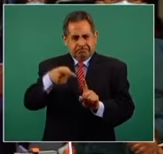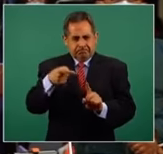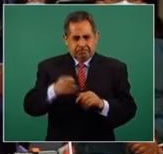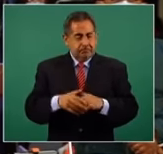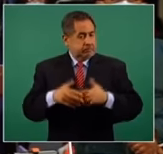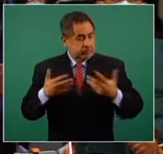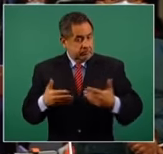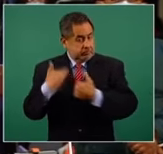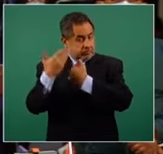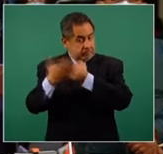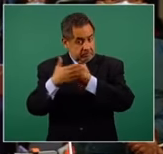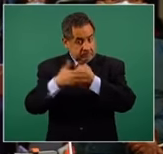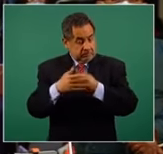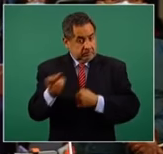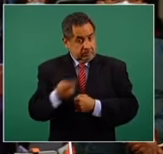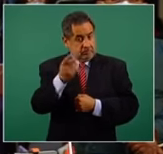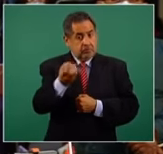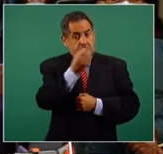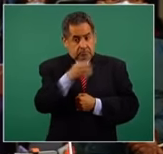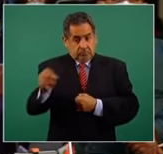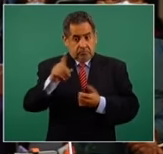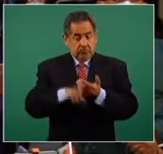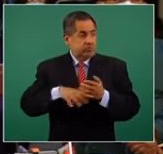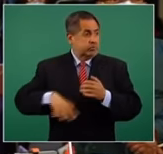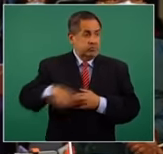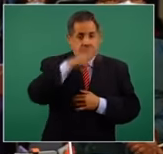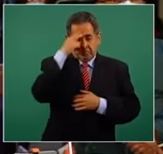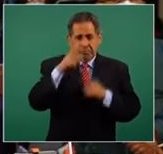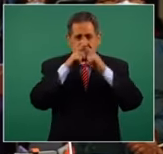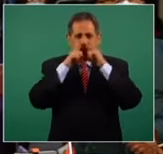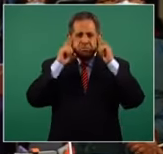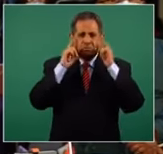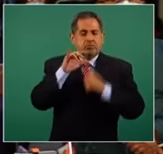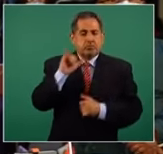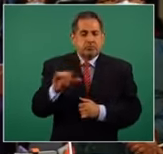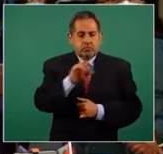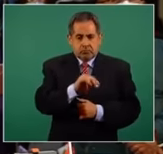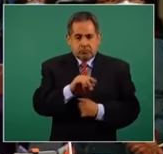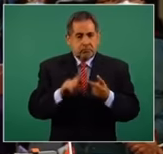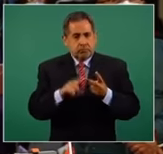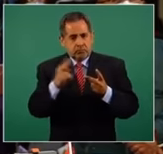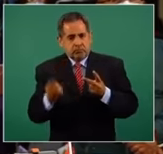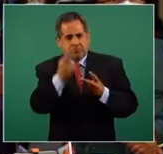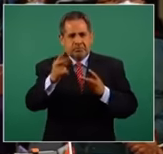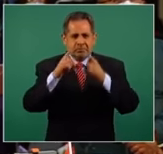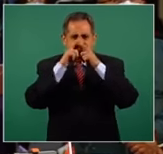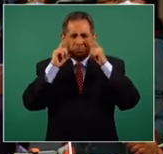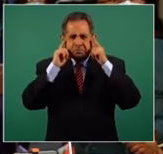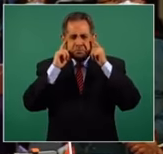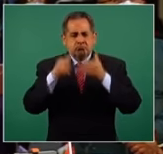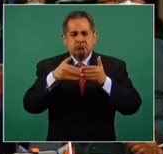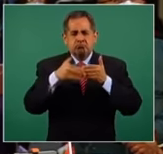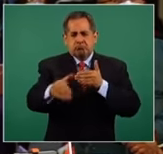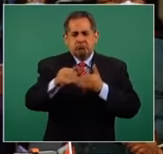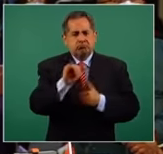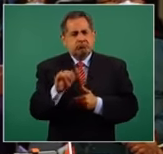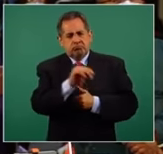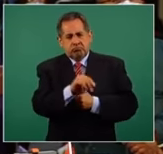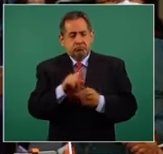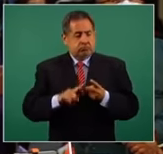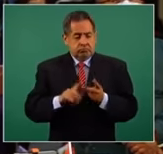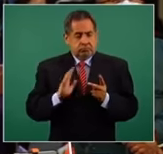¿Se va a hacer obligatorio el uso de cubrebocas en México, sí o no? ¿Y usted va a usar el cubrebocas ahora en adelante, ahora que